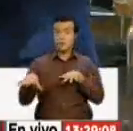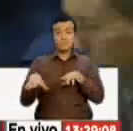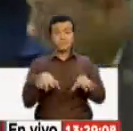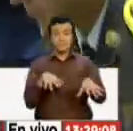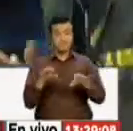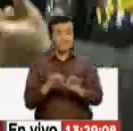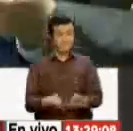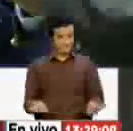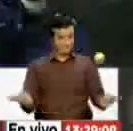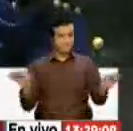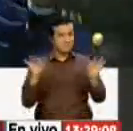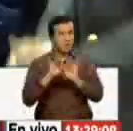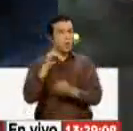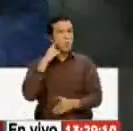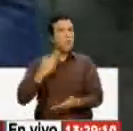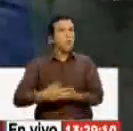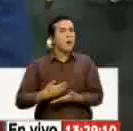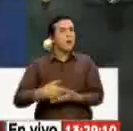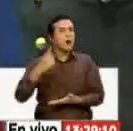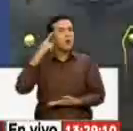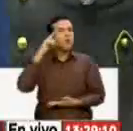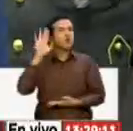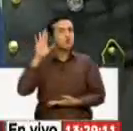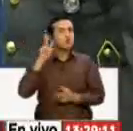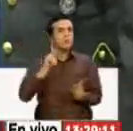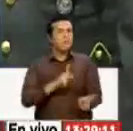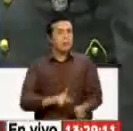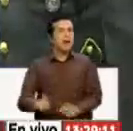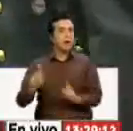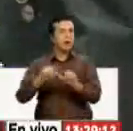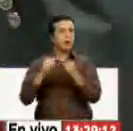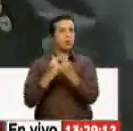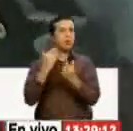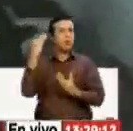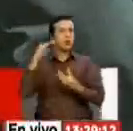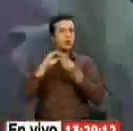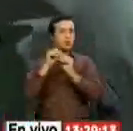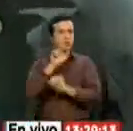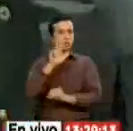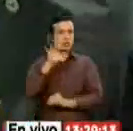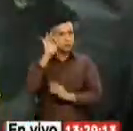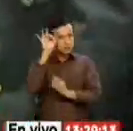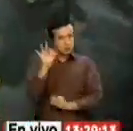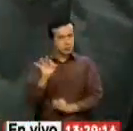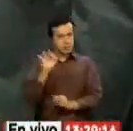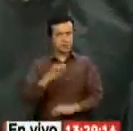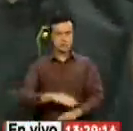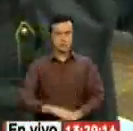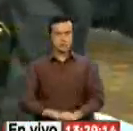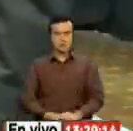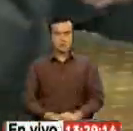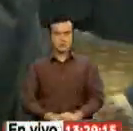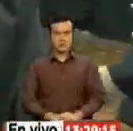es con lo que se demuestra que el programa de gobierno es el del movimiento Alianza País. Para Telediario informó Alec Llanos.